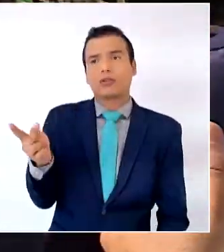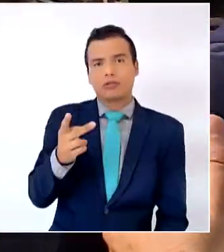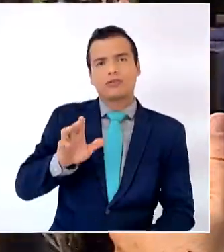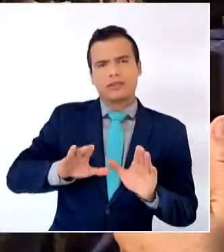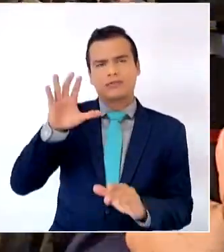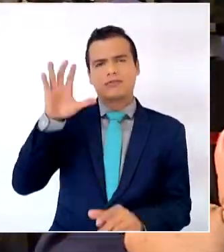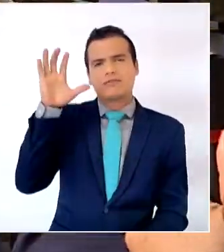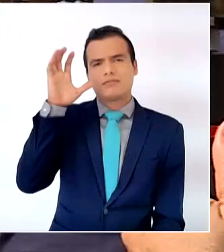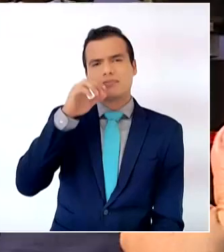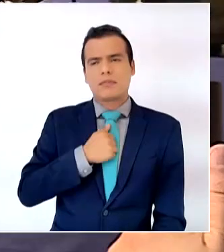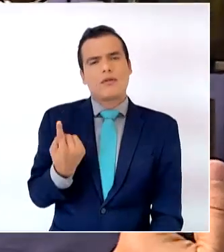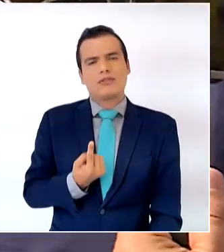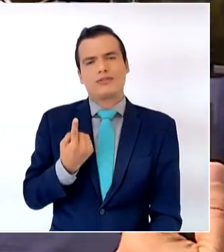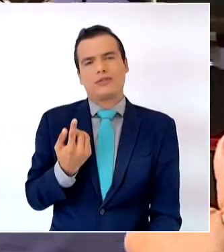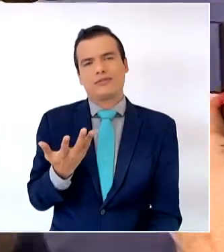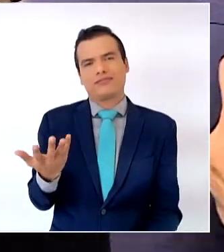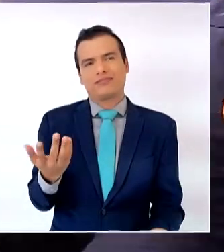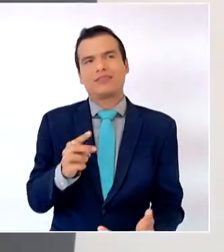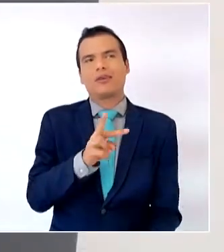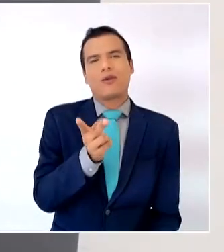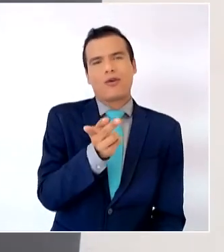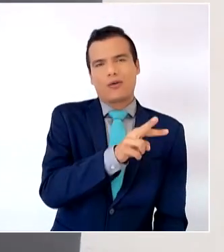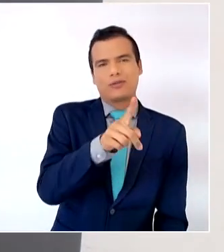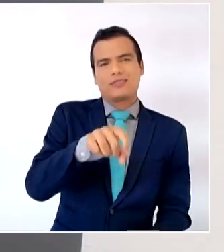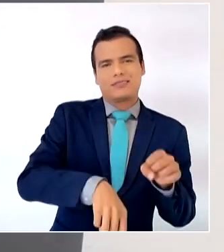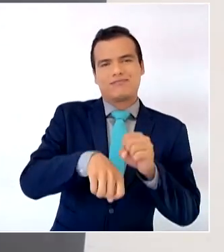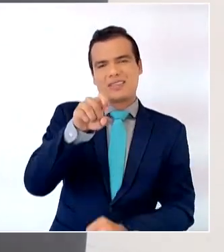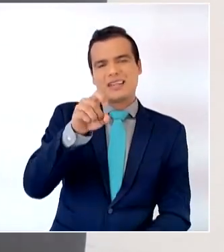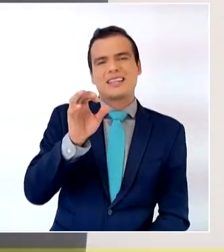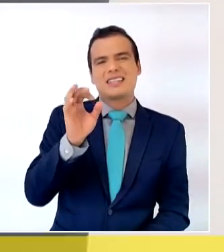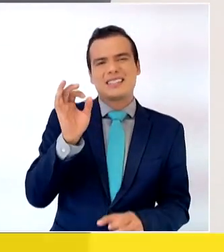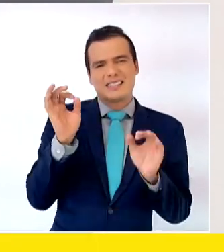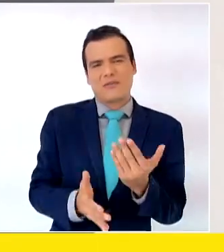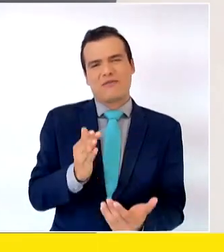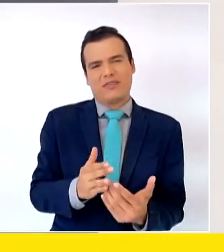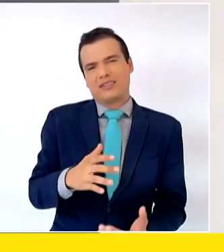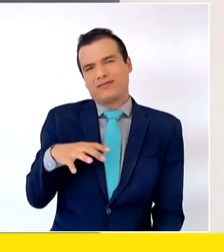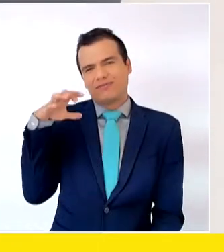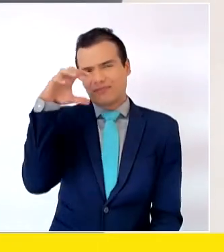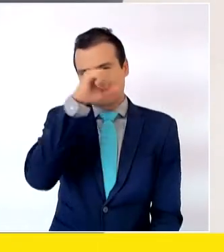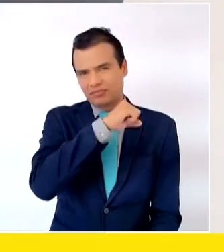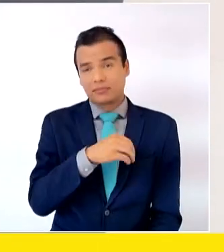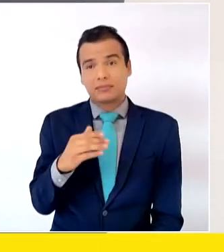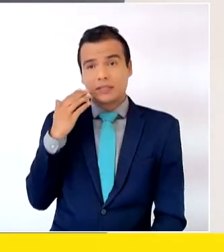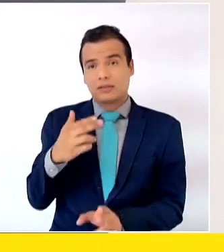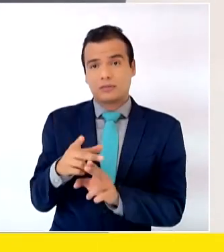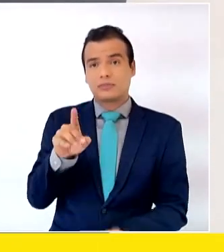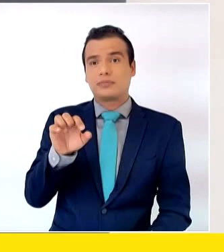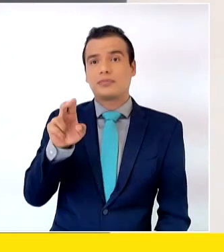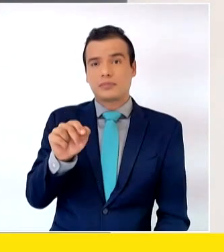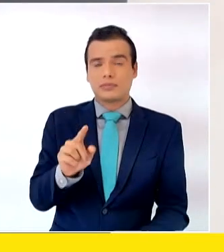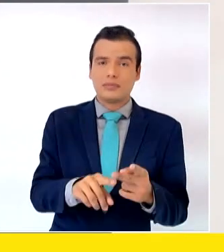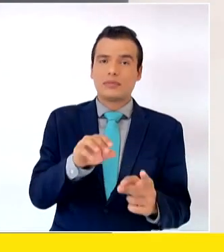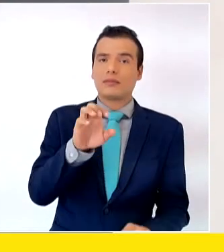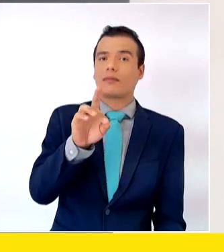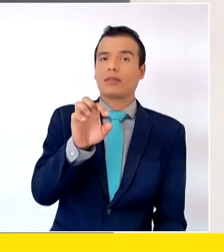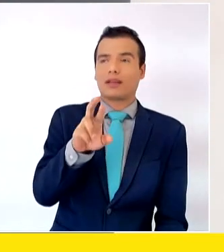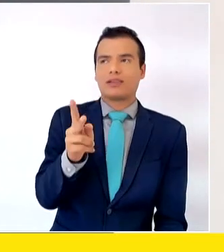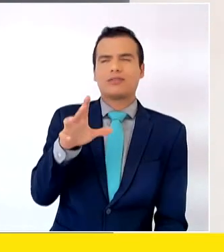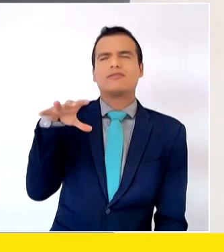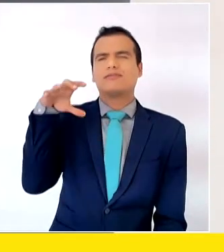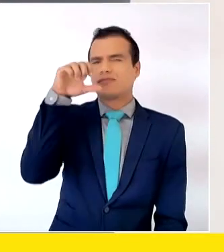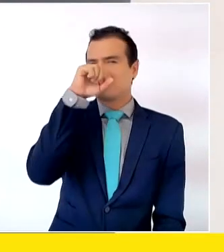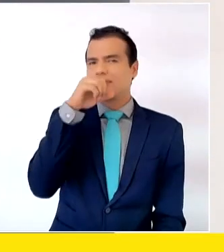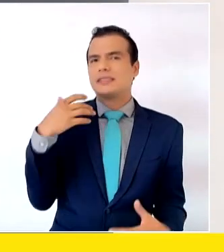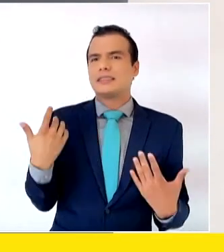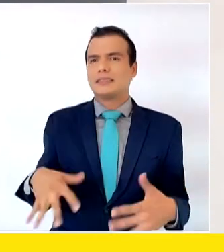el camino libre a quien lidera las encuestas. Las campañas de Diana Rojas y Alejandro Eder comprendieron que se disputaban los votos de un